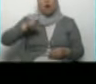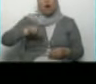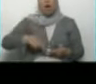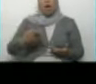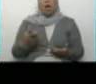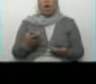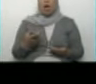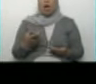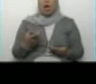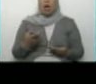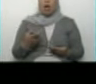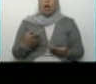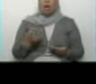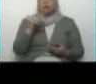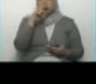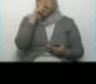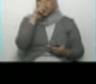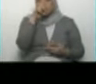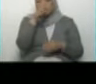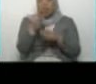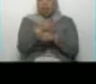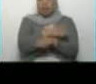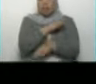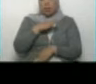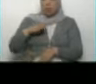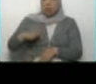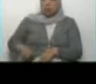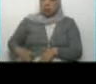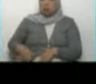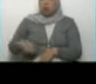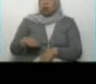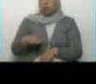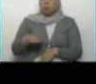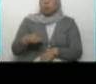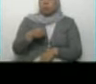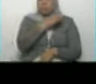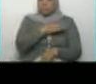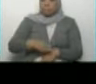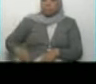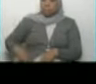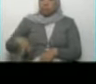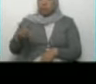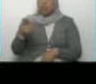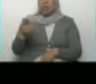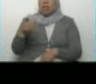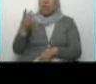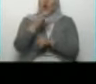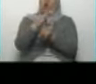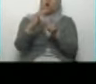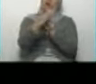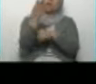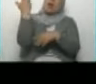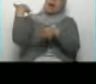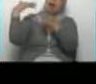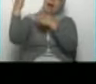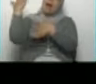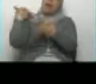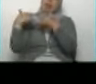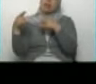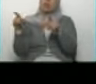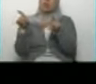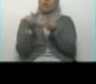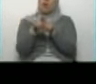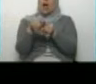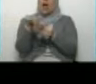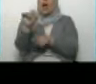Nunca, antes y después de Cristo, se habla en el mundo. Inclusive culturas milenarias, como la Persa,